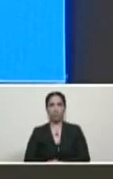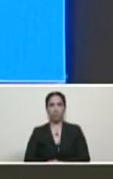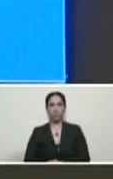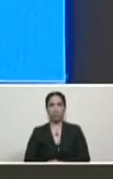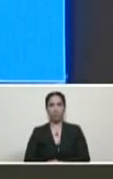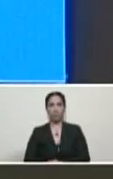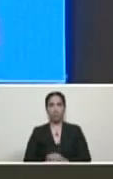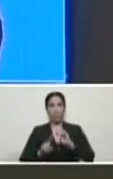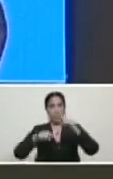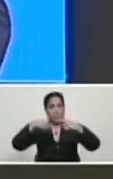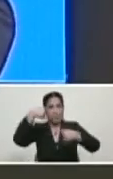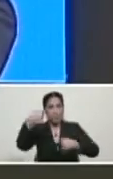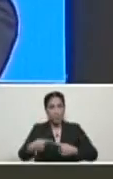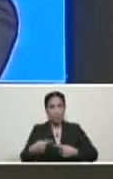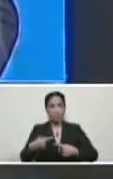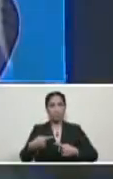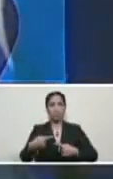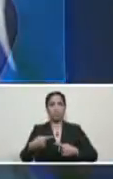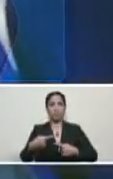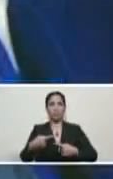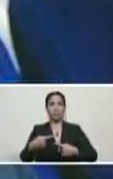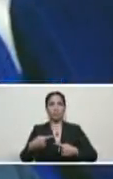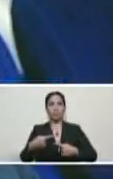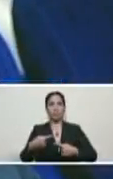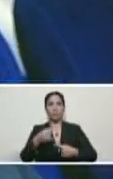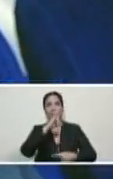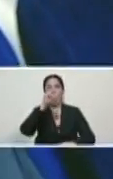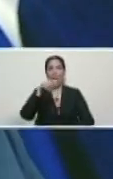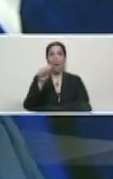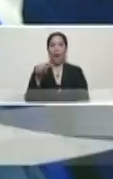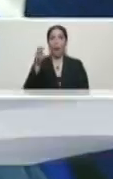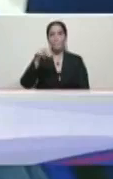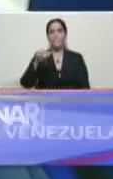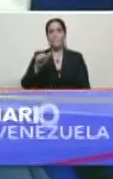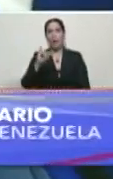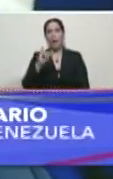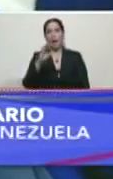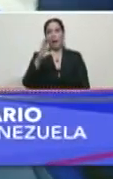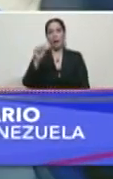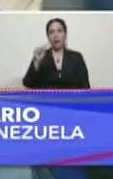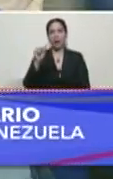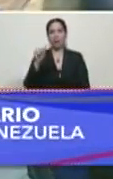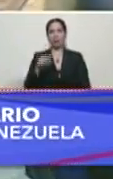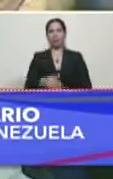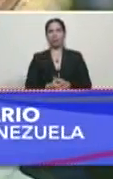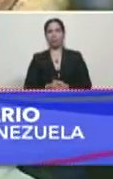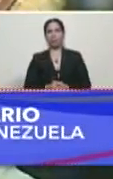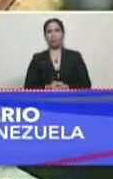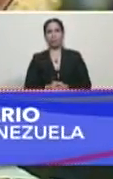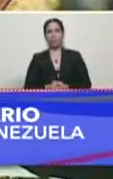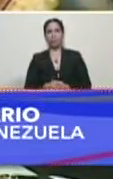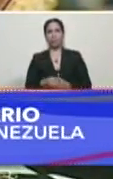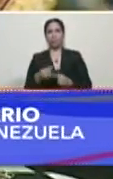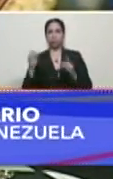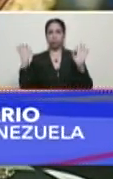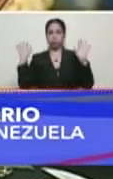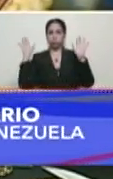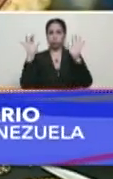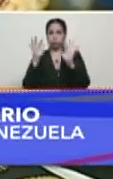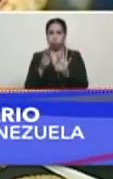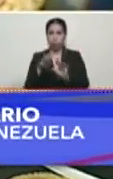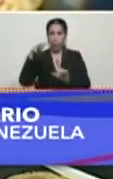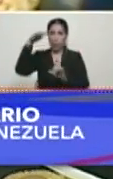Y luego vino Jamaica, Haití, la invasión